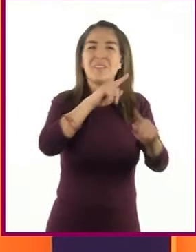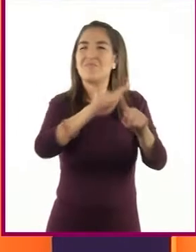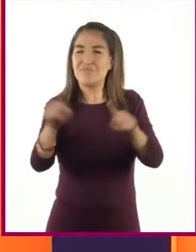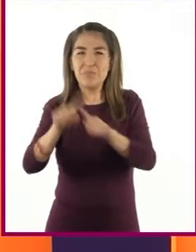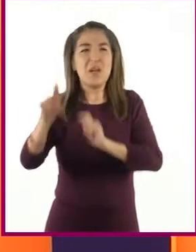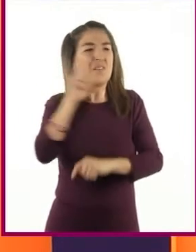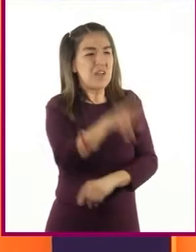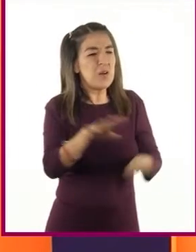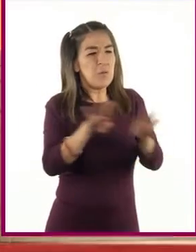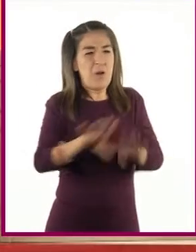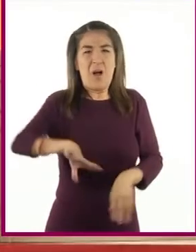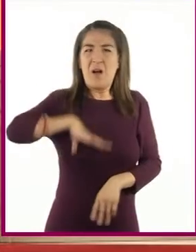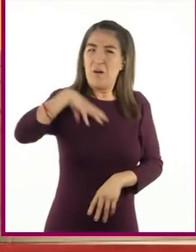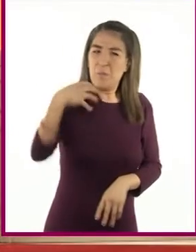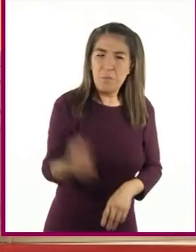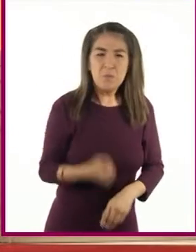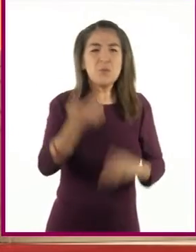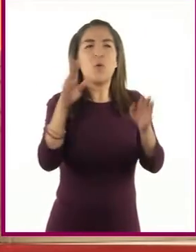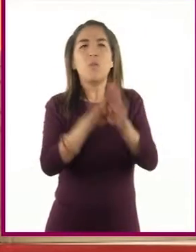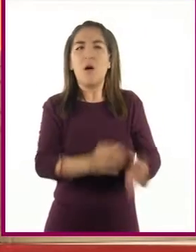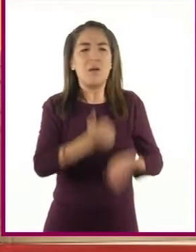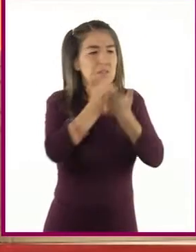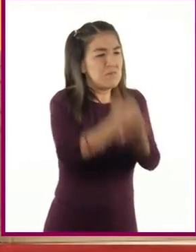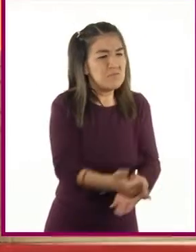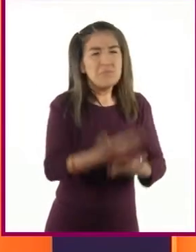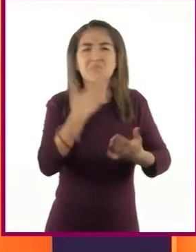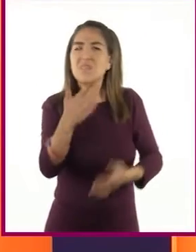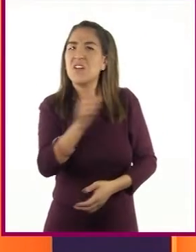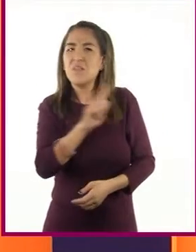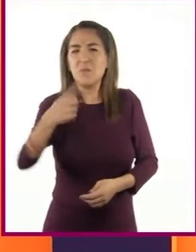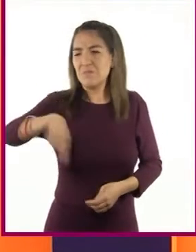terminan, resoluciones que no nos parecen